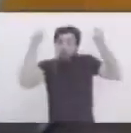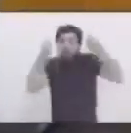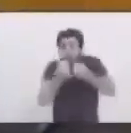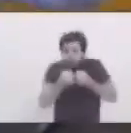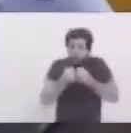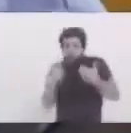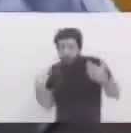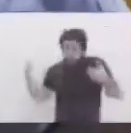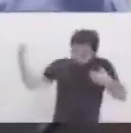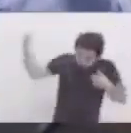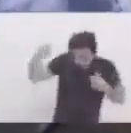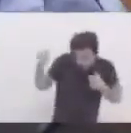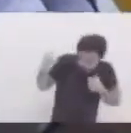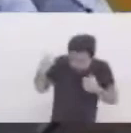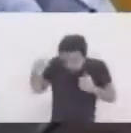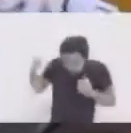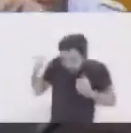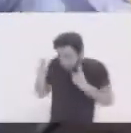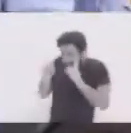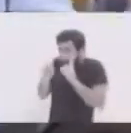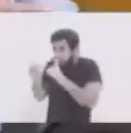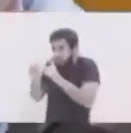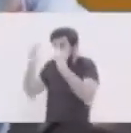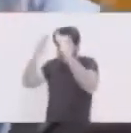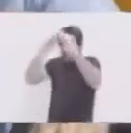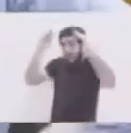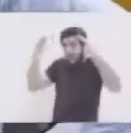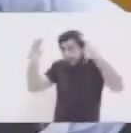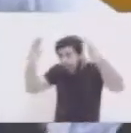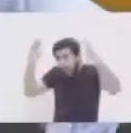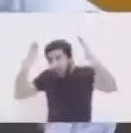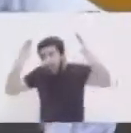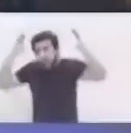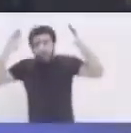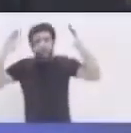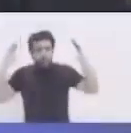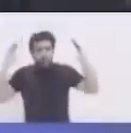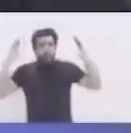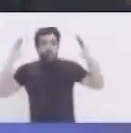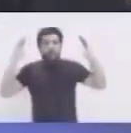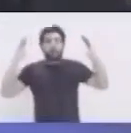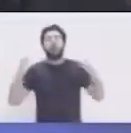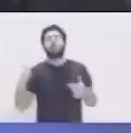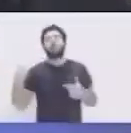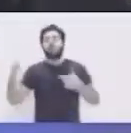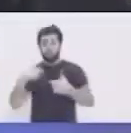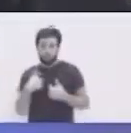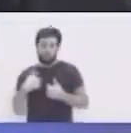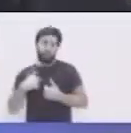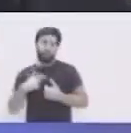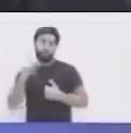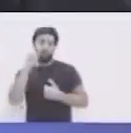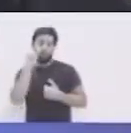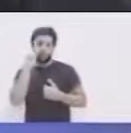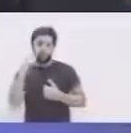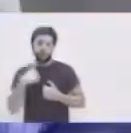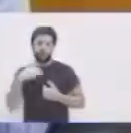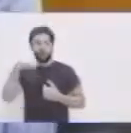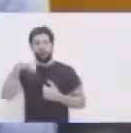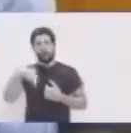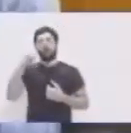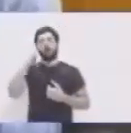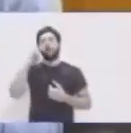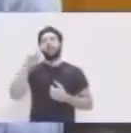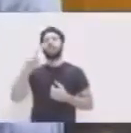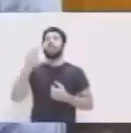que él tenía y se fueron corriendo inmediatamente a la casa del niño. Este niño se llamaba Nicolás.